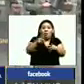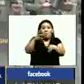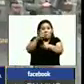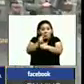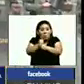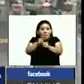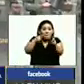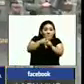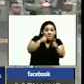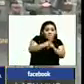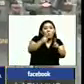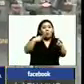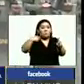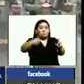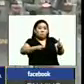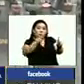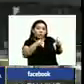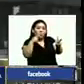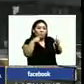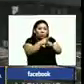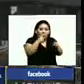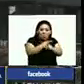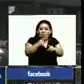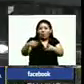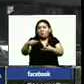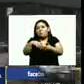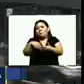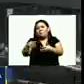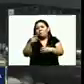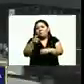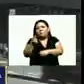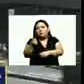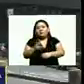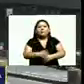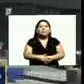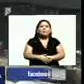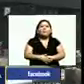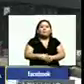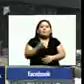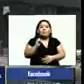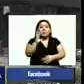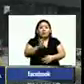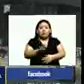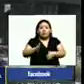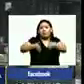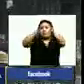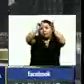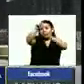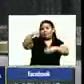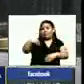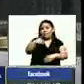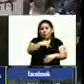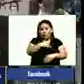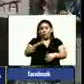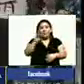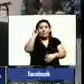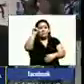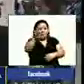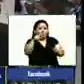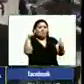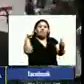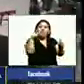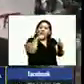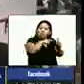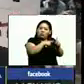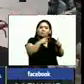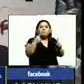Sentinela Ultraje al Sentinela Y ultraje a la Fuerza Armada Nacional El Ministerio Público Del Gobierno En Disputa Aseguró que a González